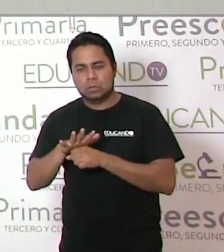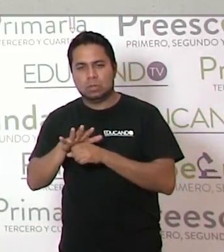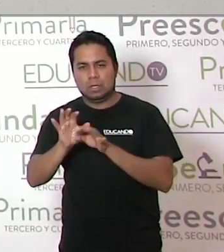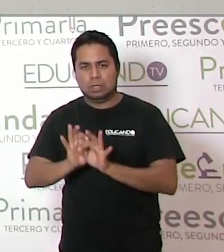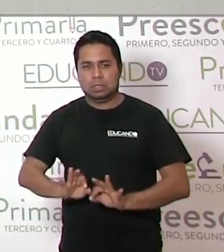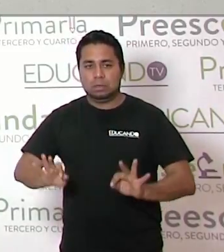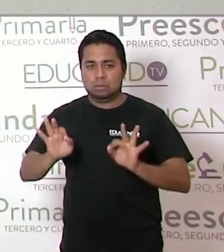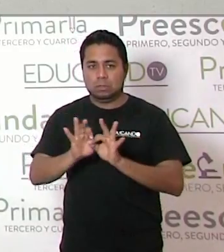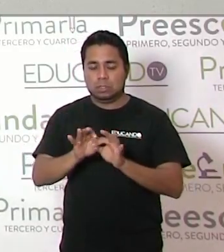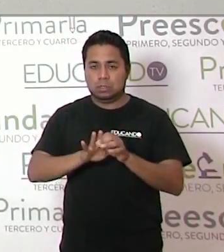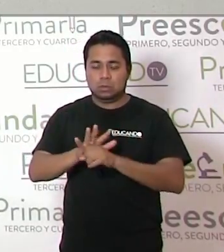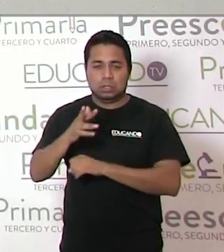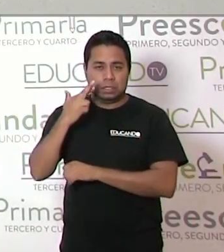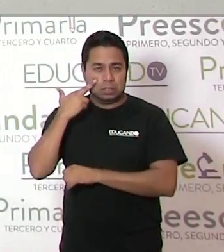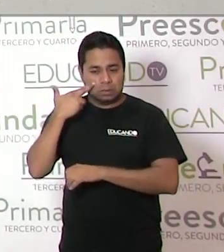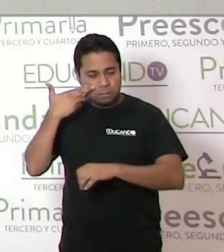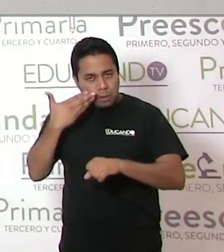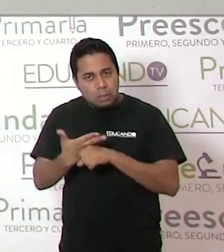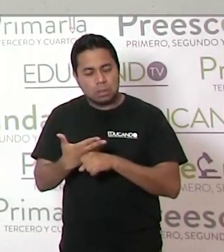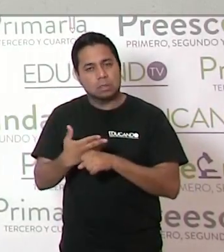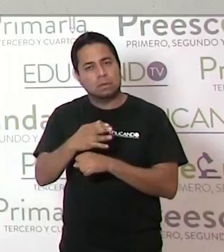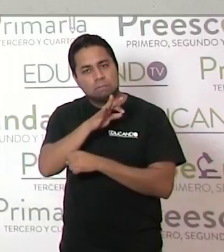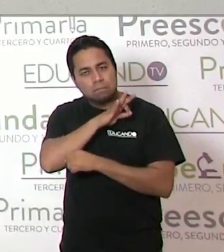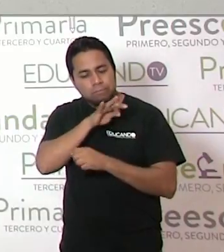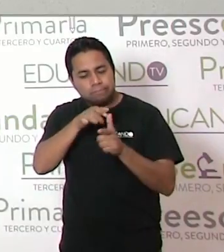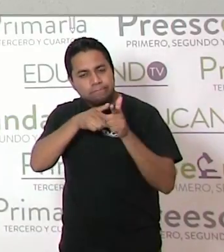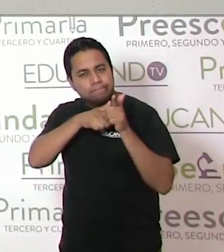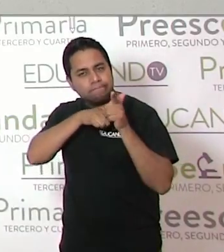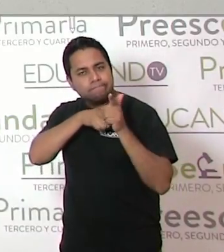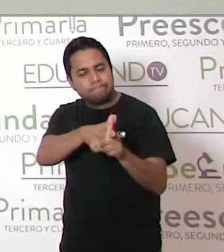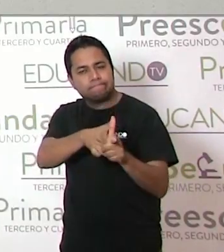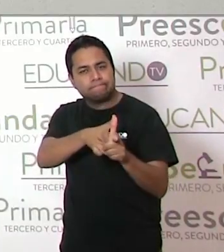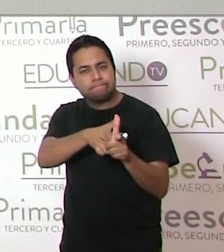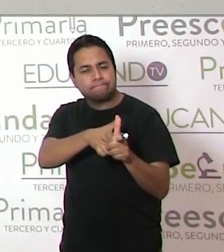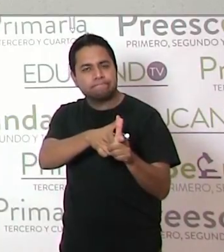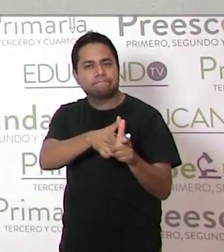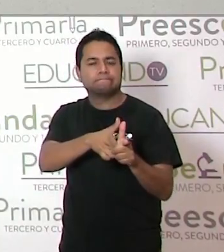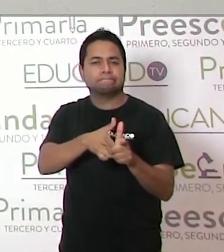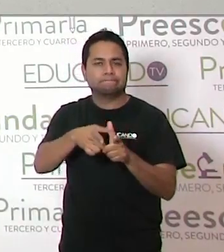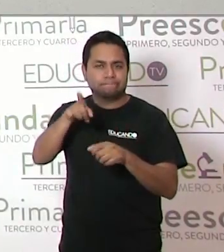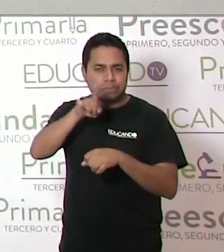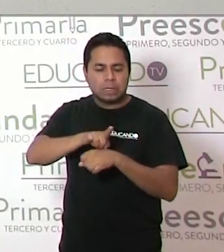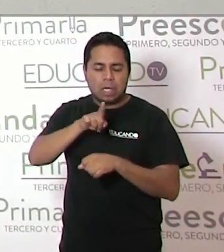y así poder mantener el mismo carácter todo el día.